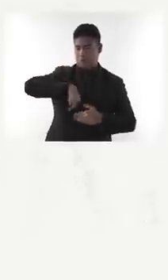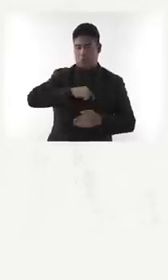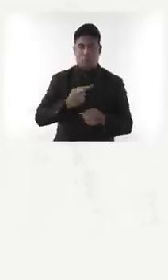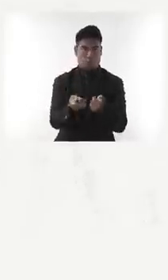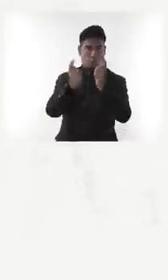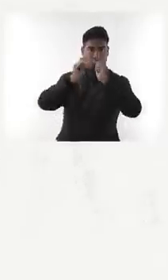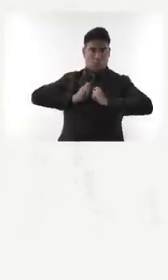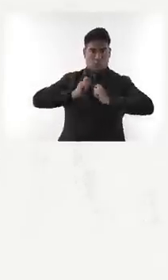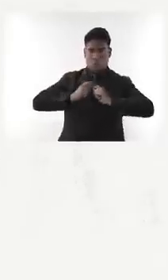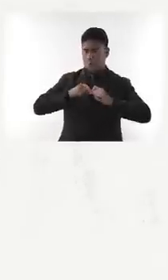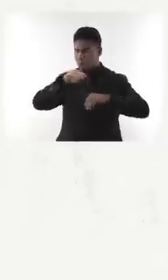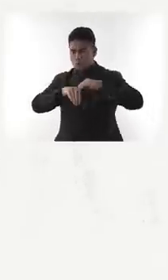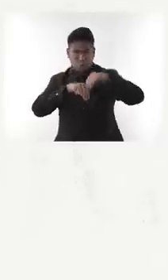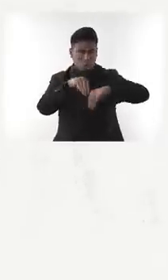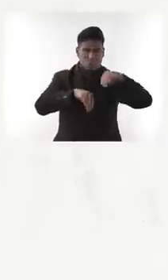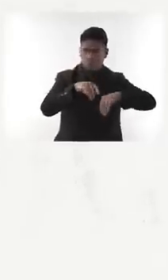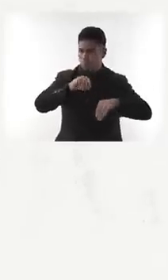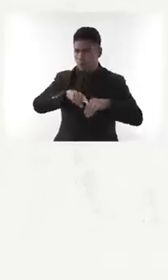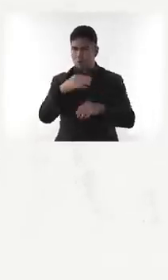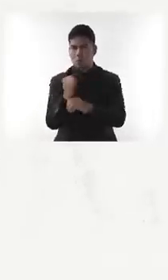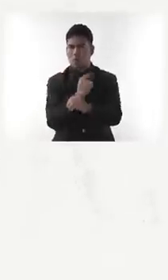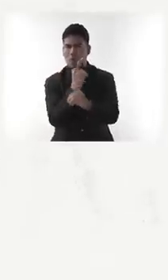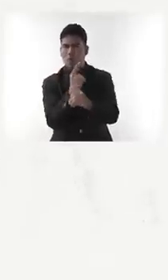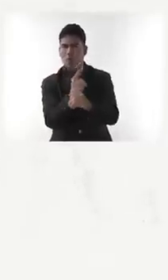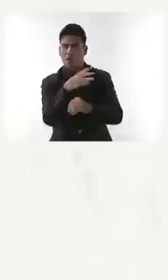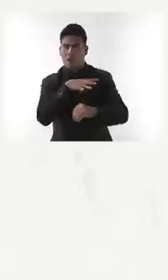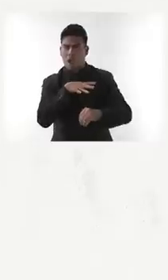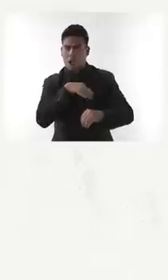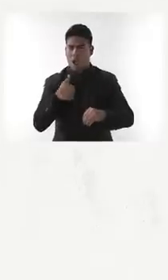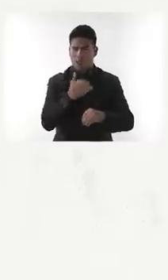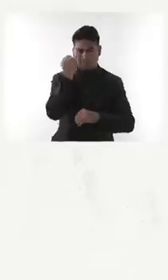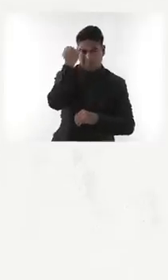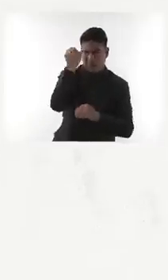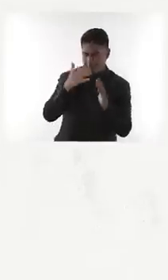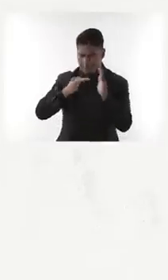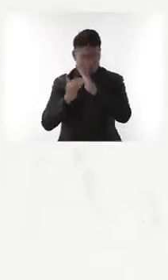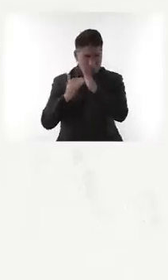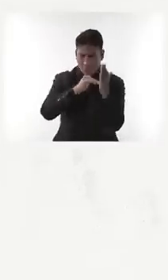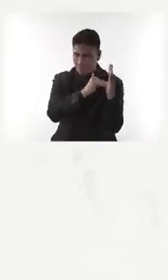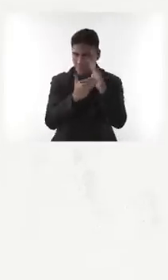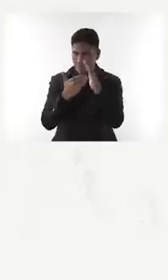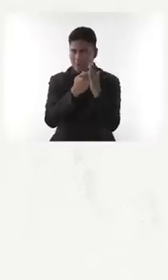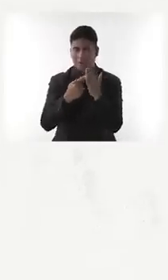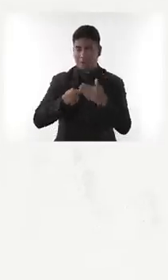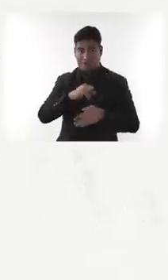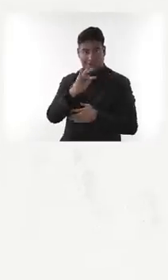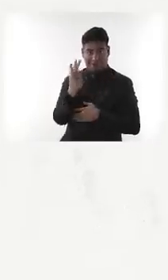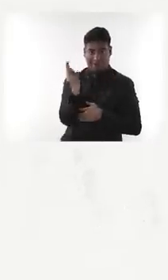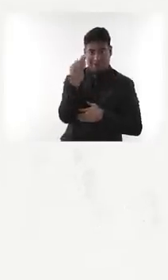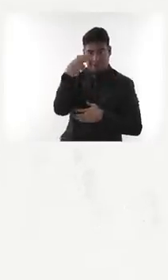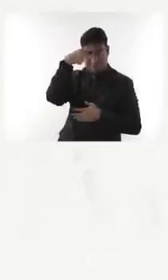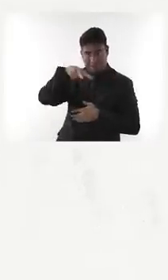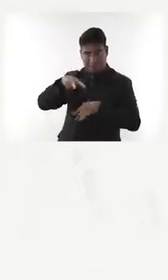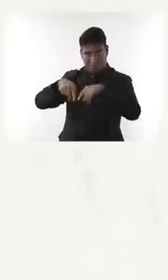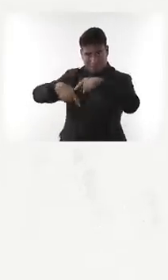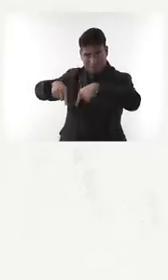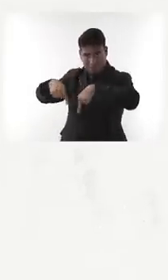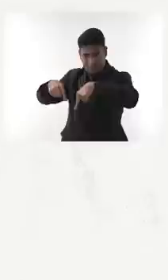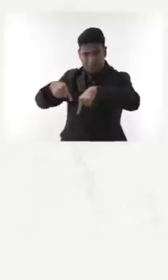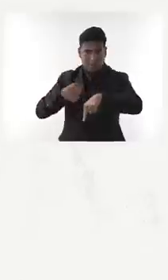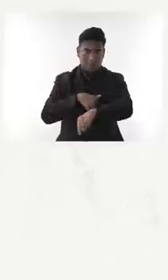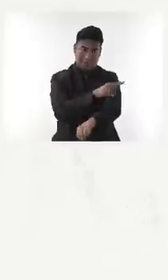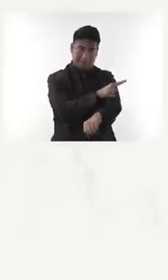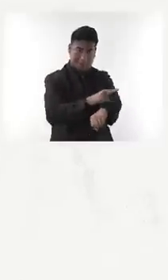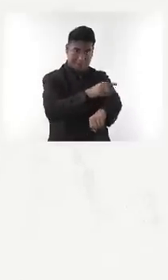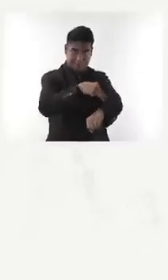las mejoras buscadas, hemos diseñado una respuesta estratégica entre la Federación Mexicana de Fútbol y la